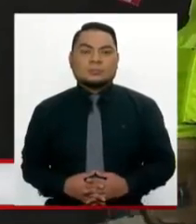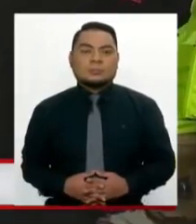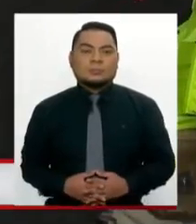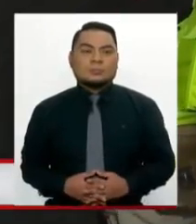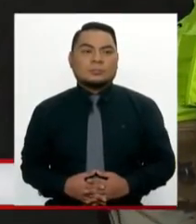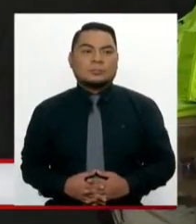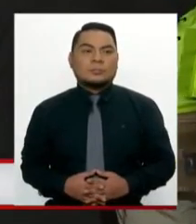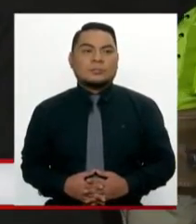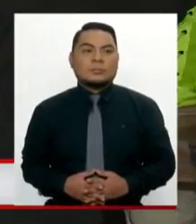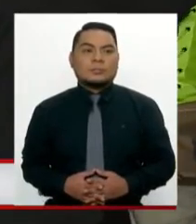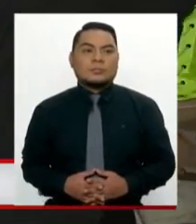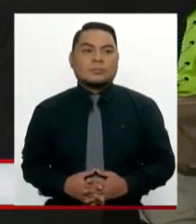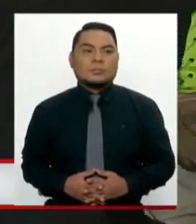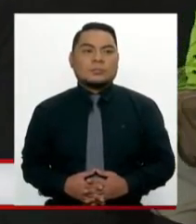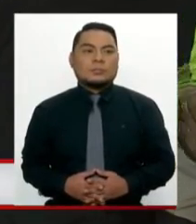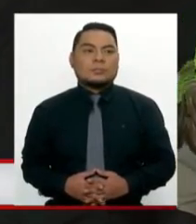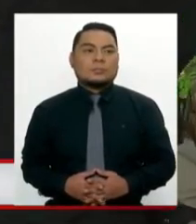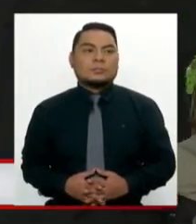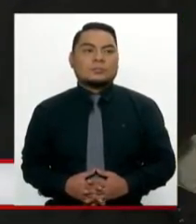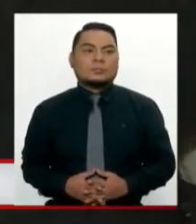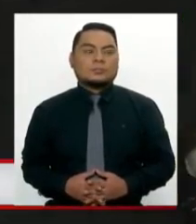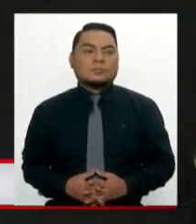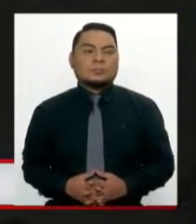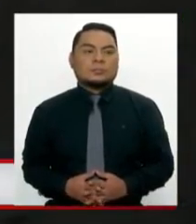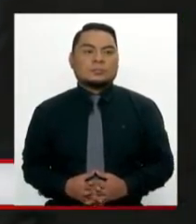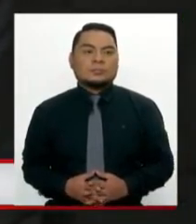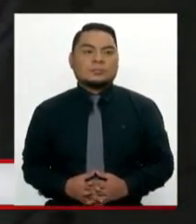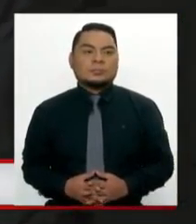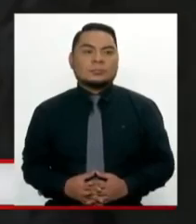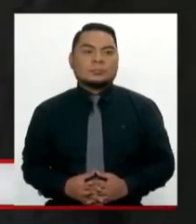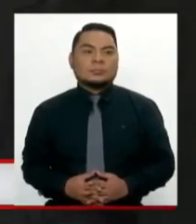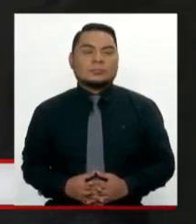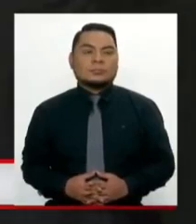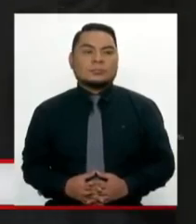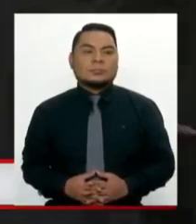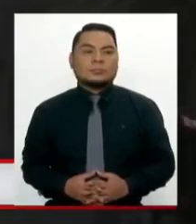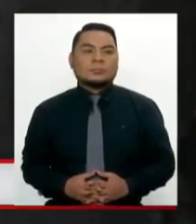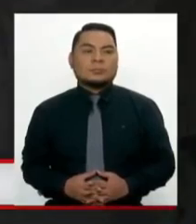los periodistas, sino también por los invitados al hemiciclo.